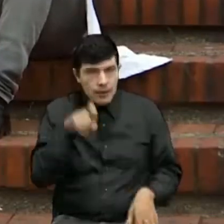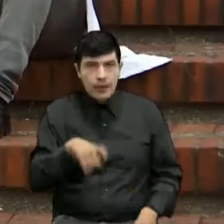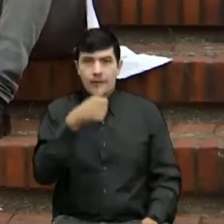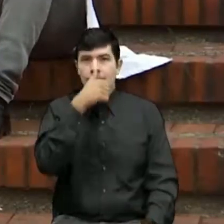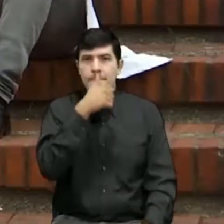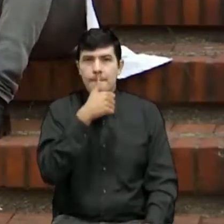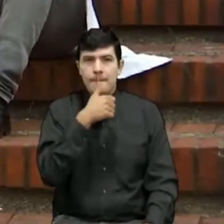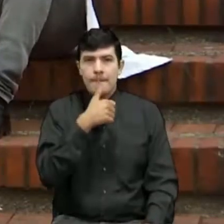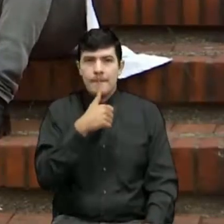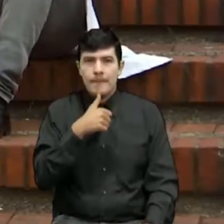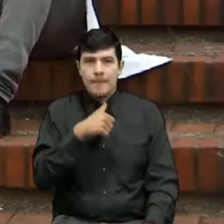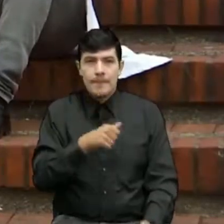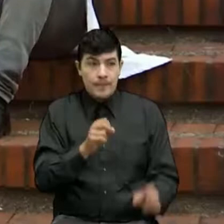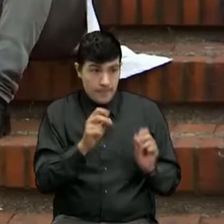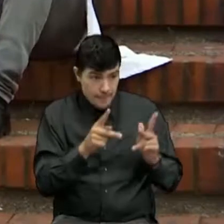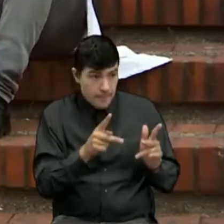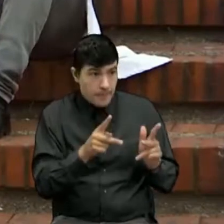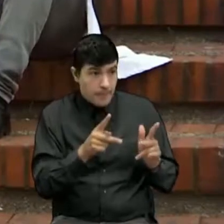¿Está bien?